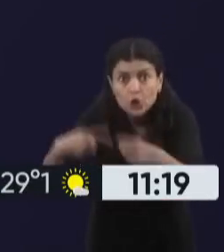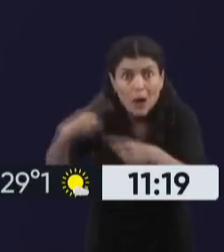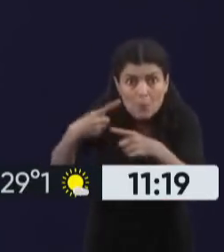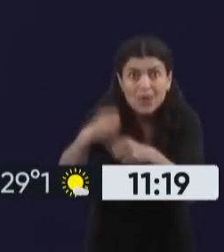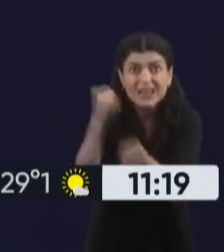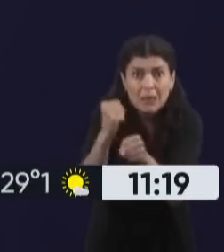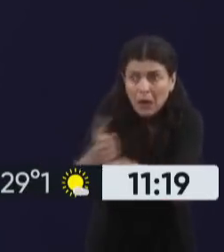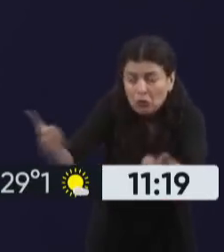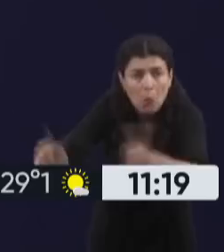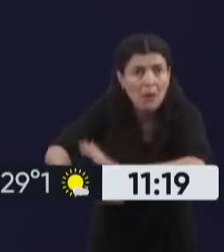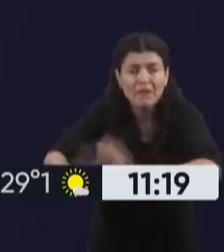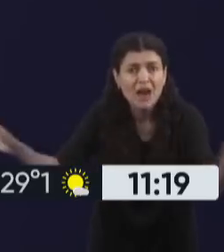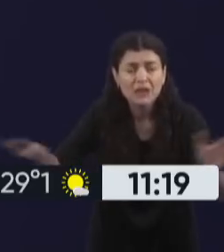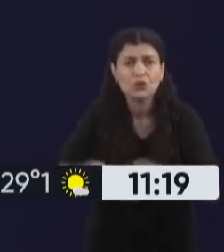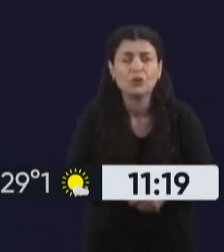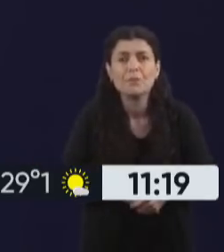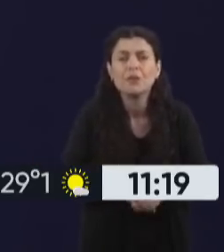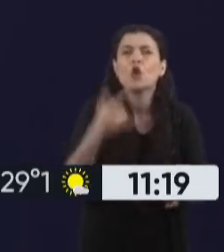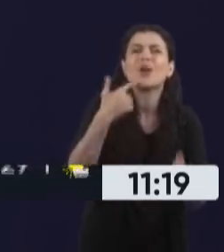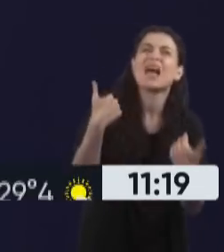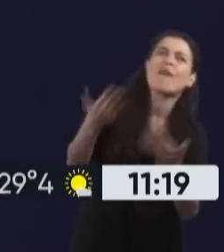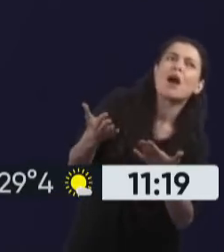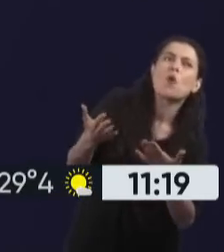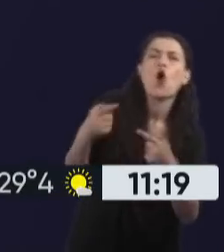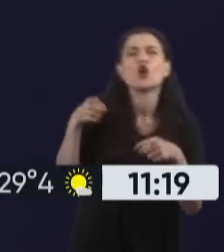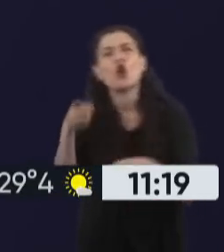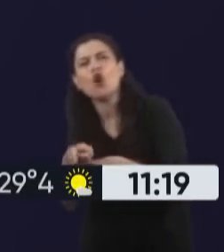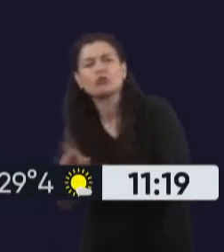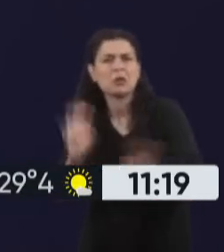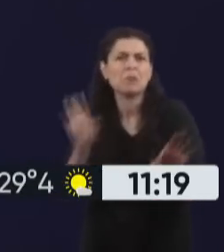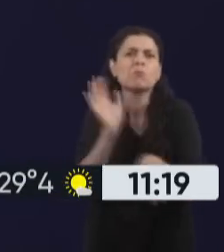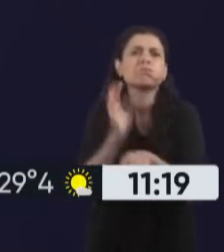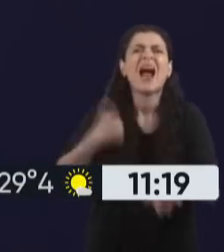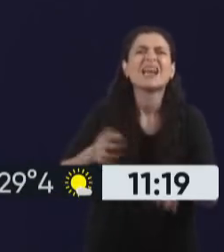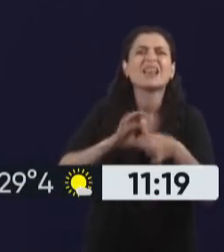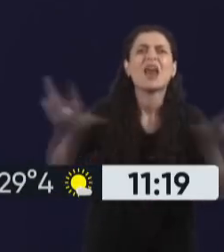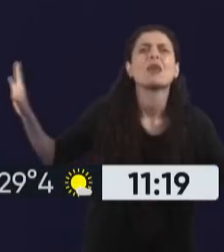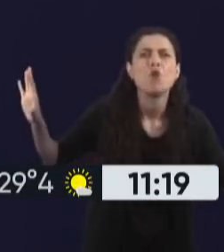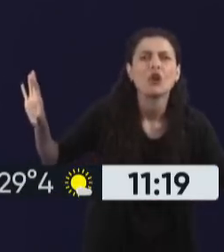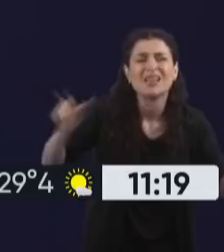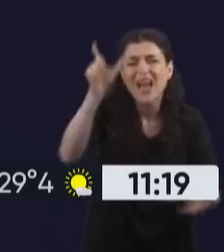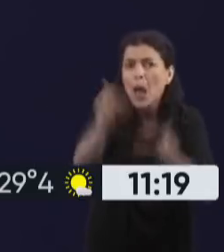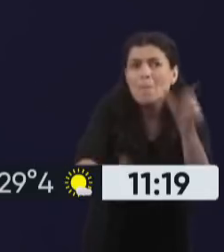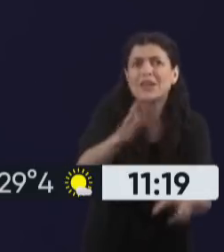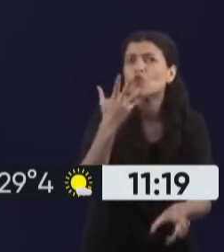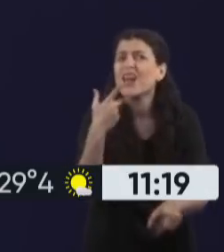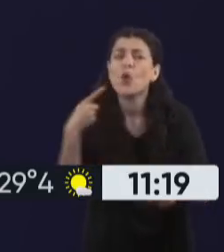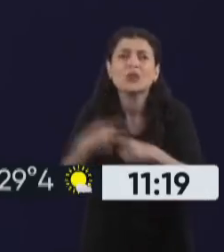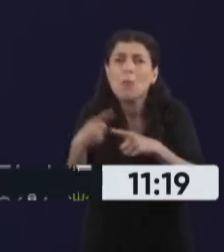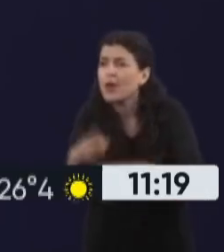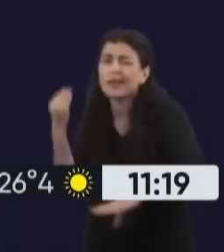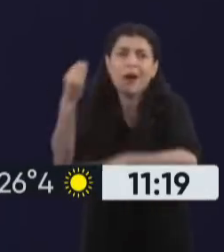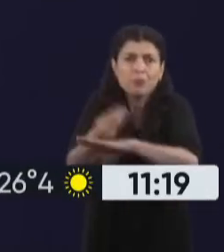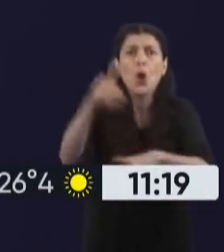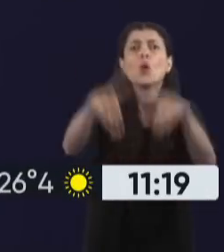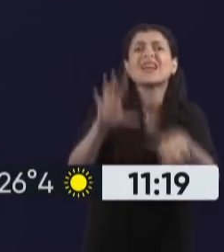presentarse. Le pregunto... No hay conveniencia o no conveniencia. Esto es una democracia donde todo el que pueda y quiera participar y tenga la posibilidad de